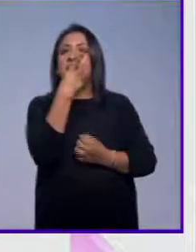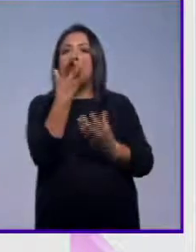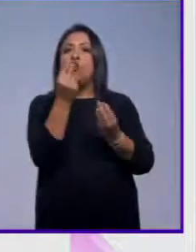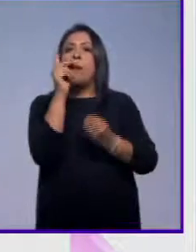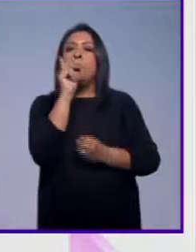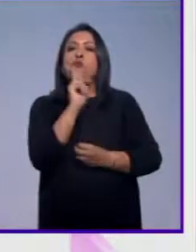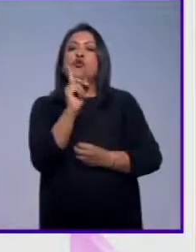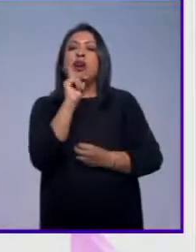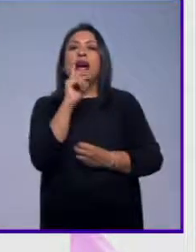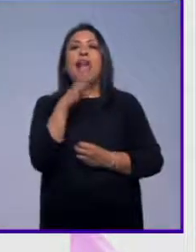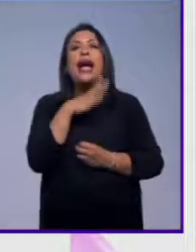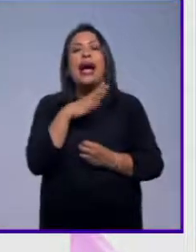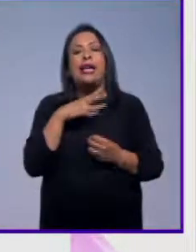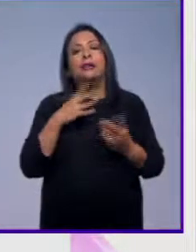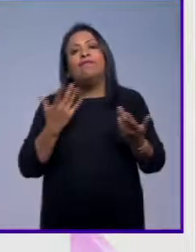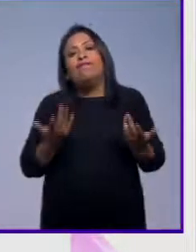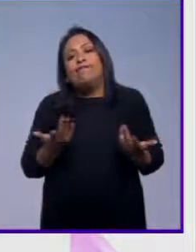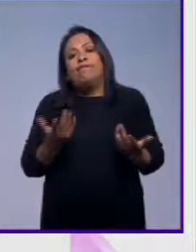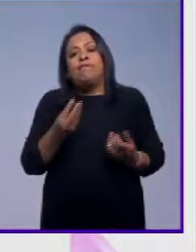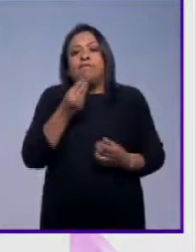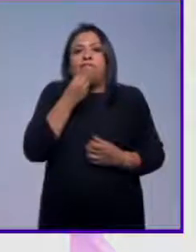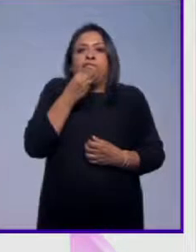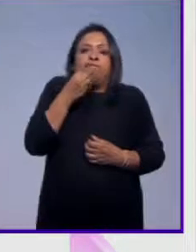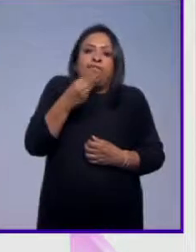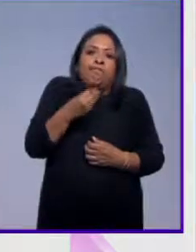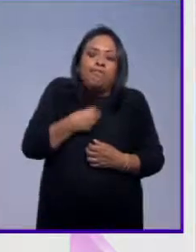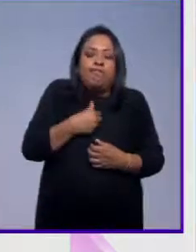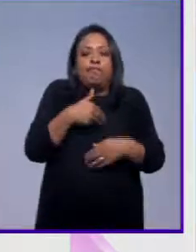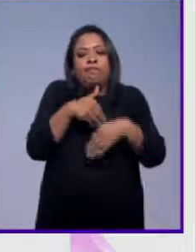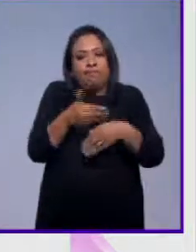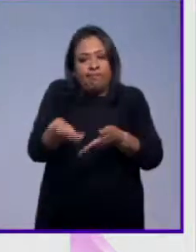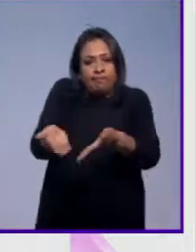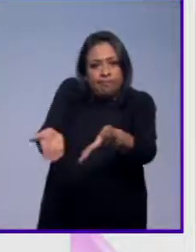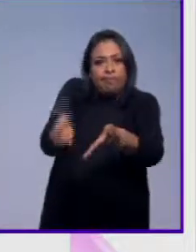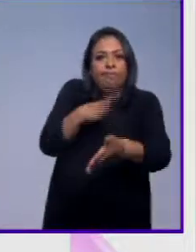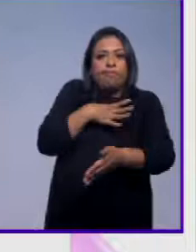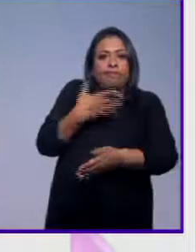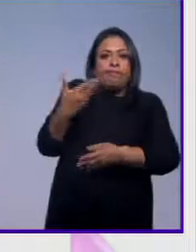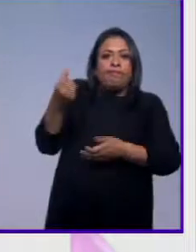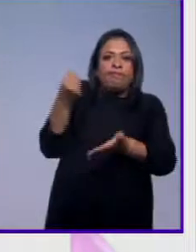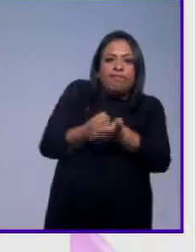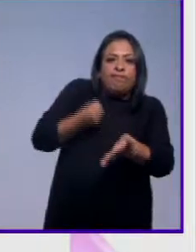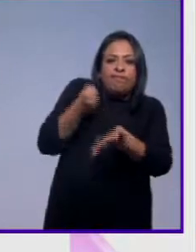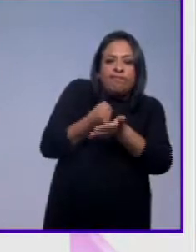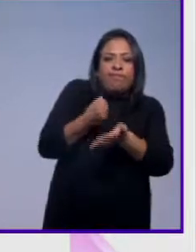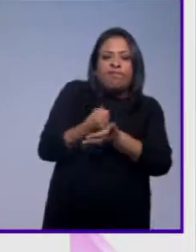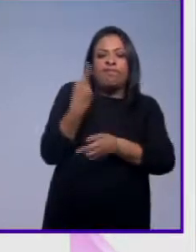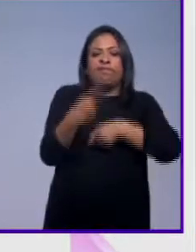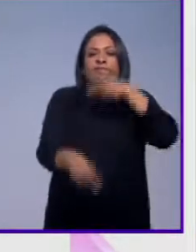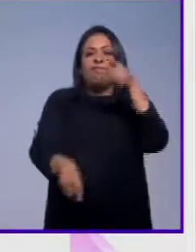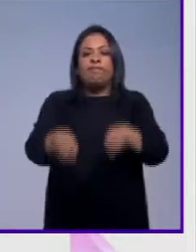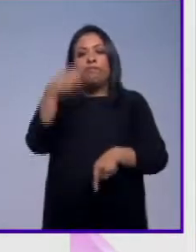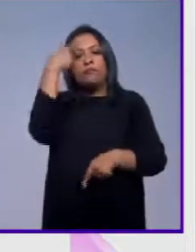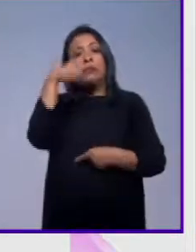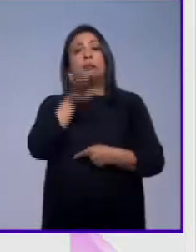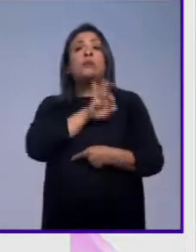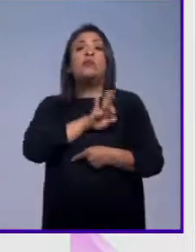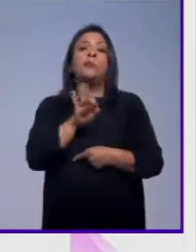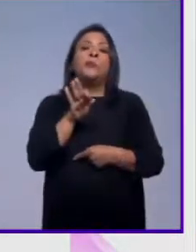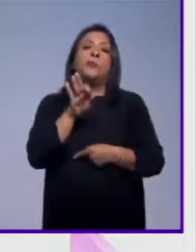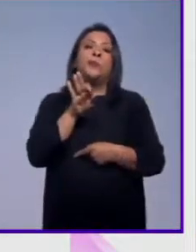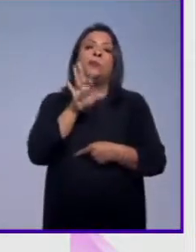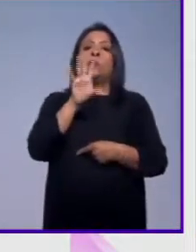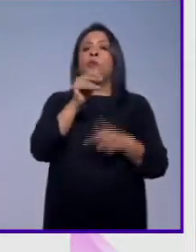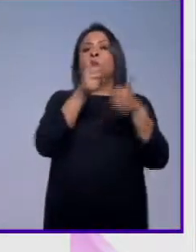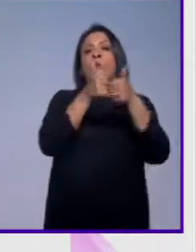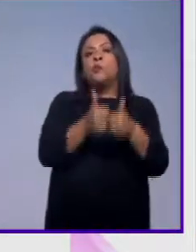han tenido de alguna manera que ceder terreno a estas exigencias autoritarias para poder no estar en